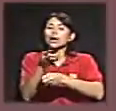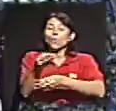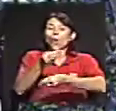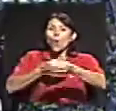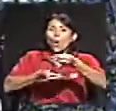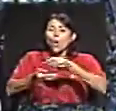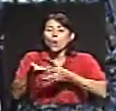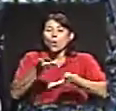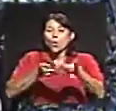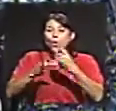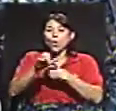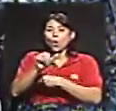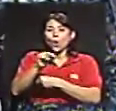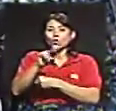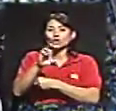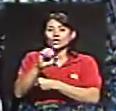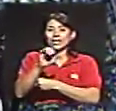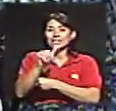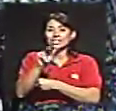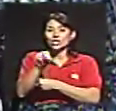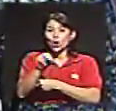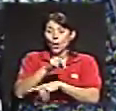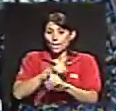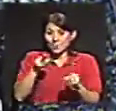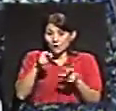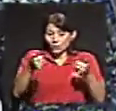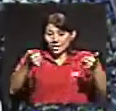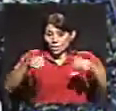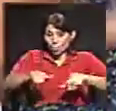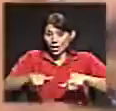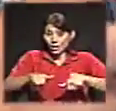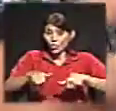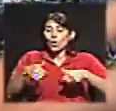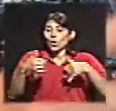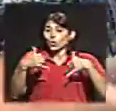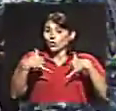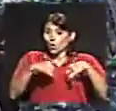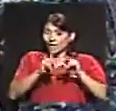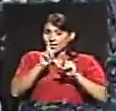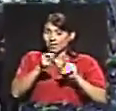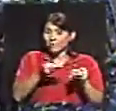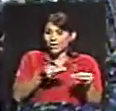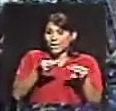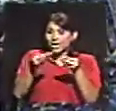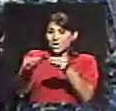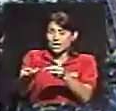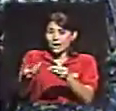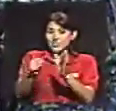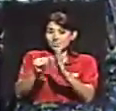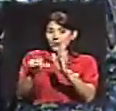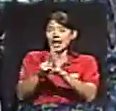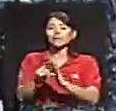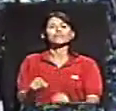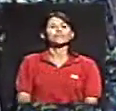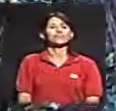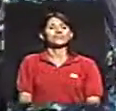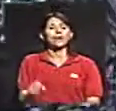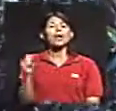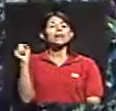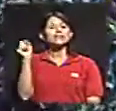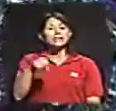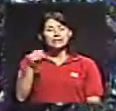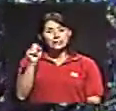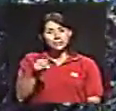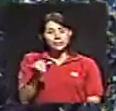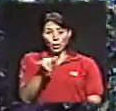isla. Pero ese acuerdo todavía tiene que ir a la Asamblea Legislativa. Sí, efectivamente. Como el